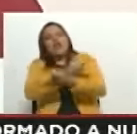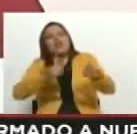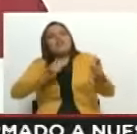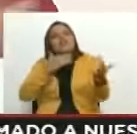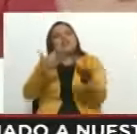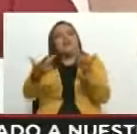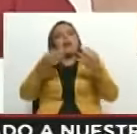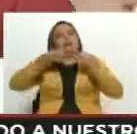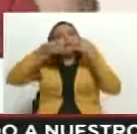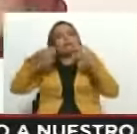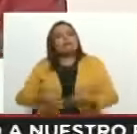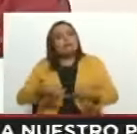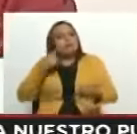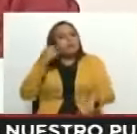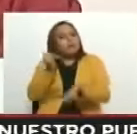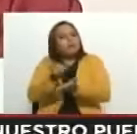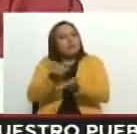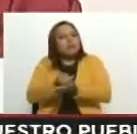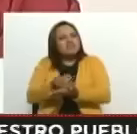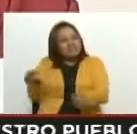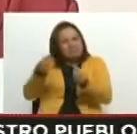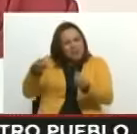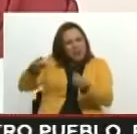creíbles y verificables. ¿Cuál verificable?